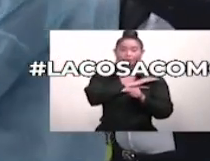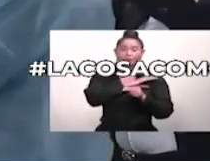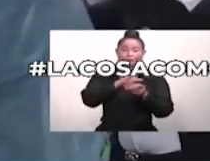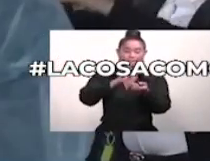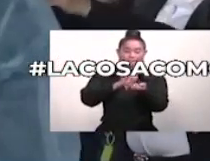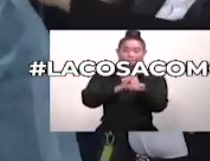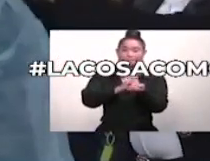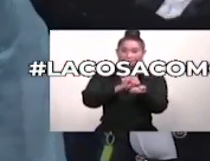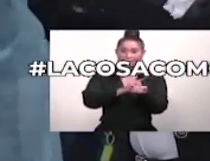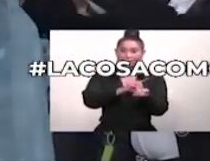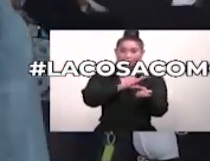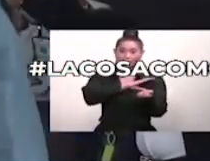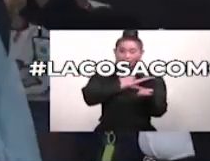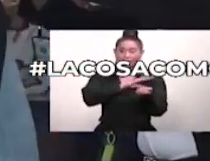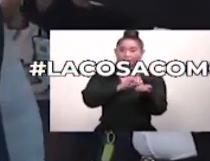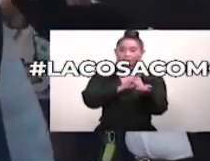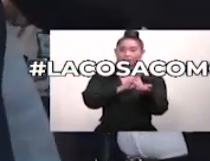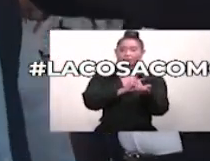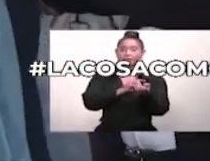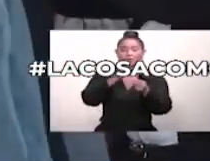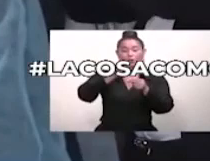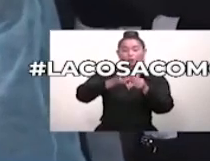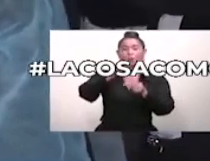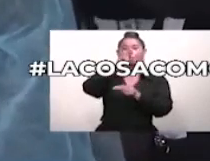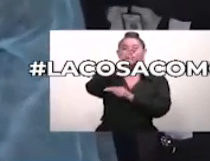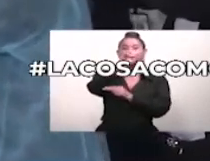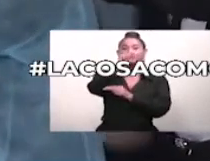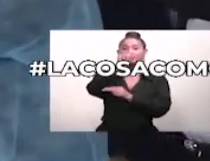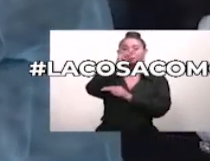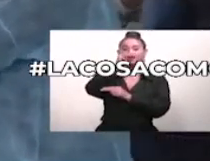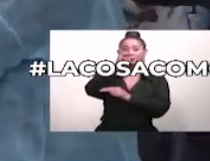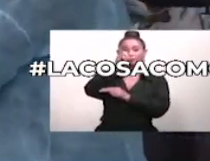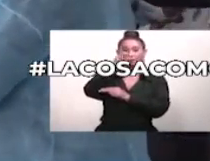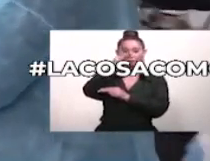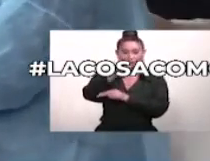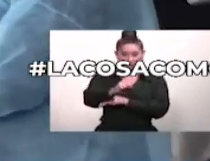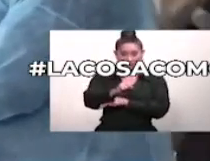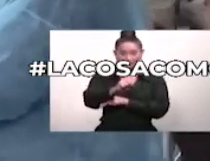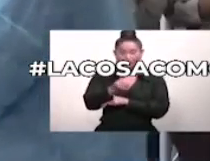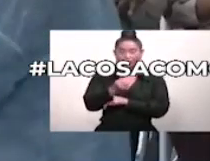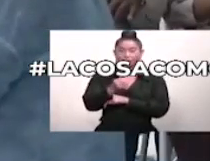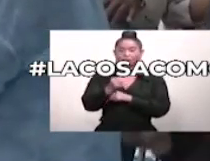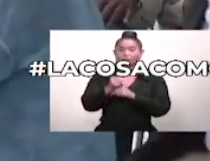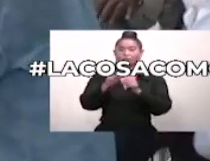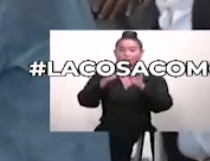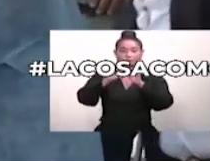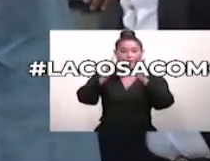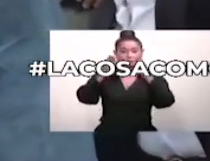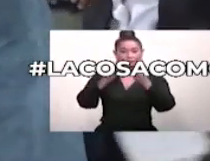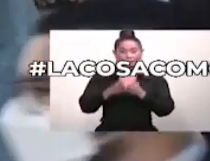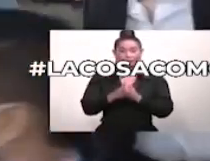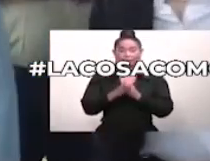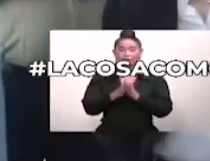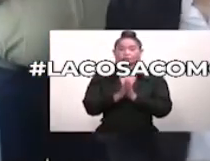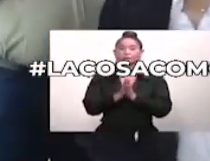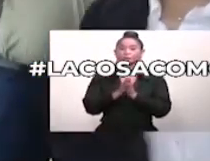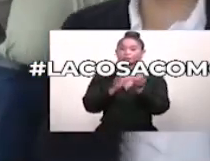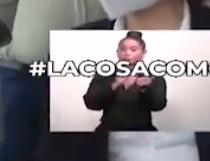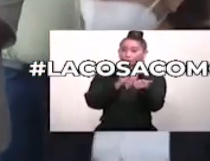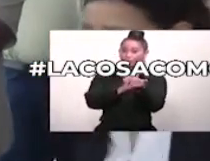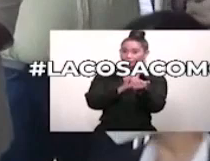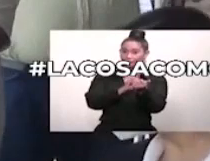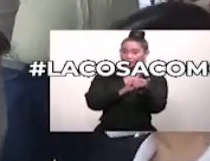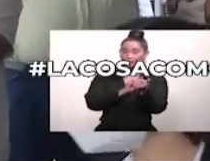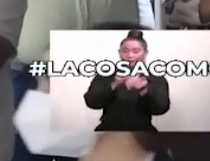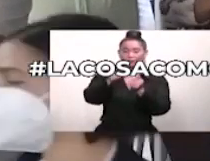médico internista Ramón Familia Alcántara, es subdirector médico. Como bien hemos apuntado,